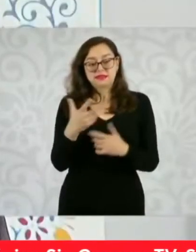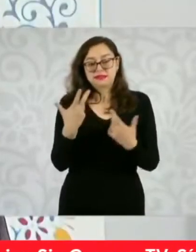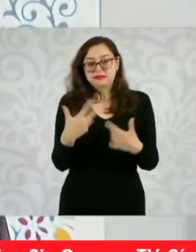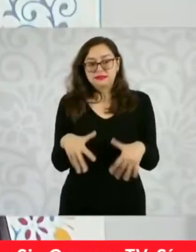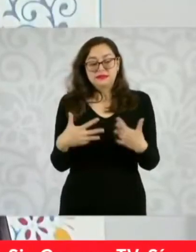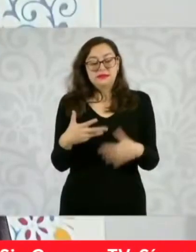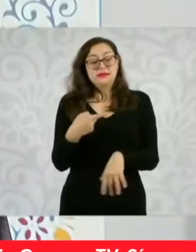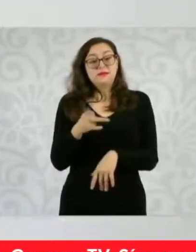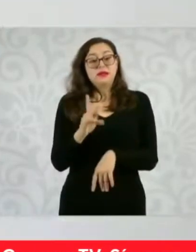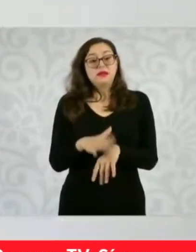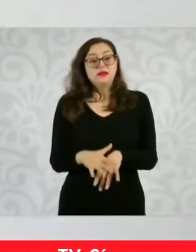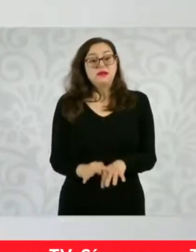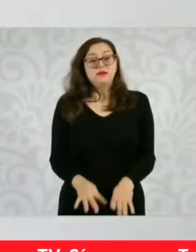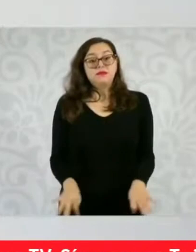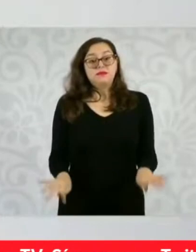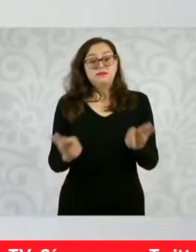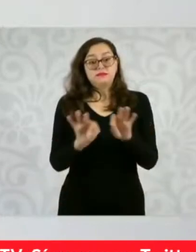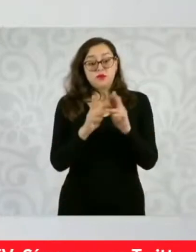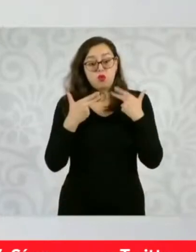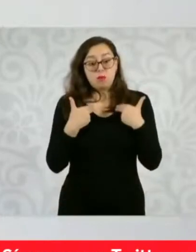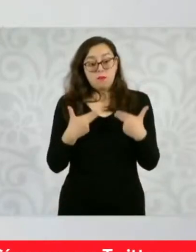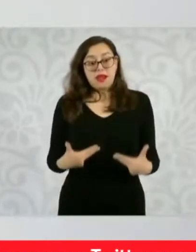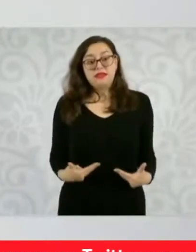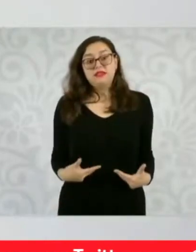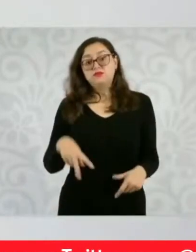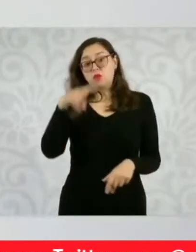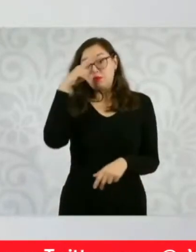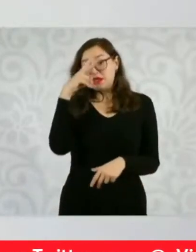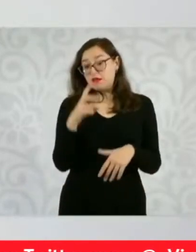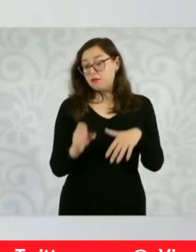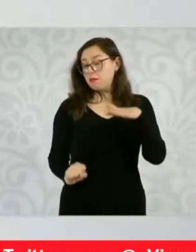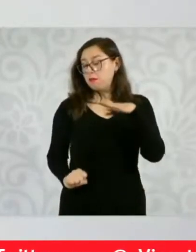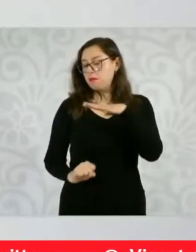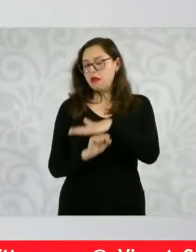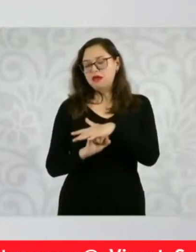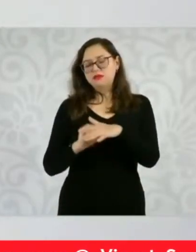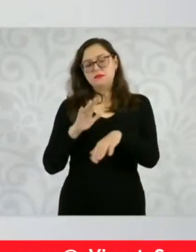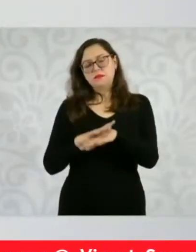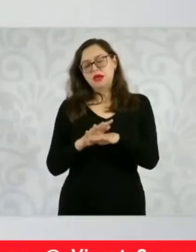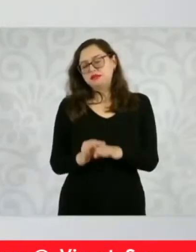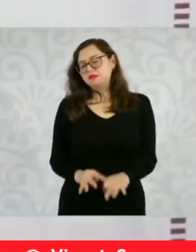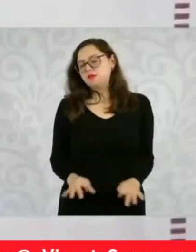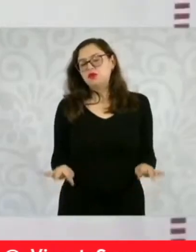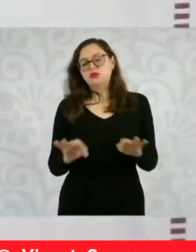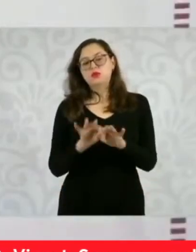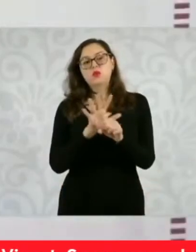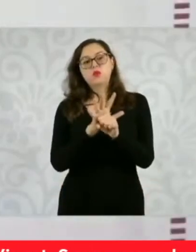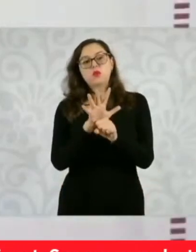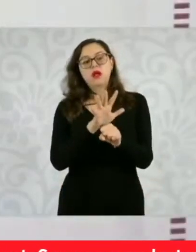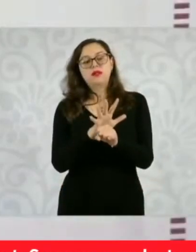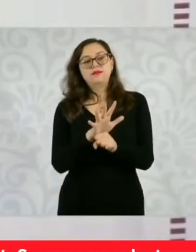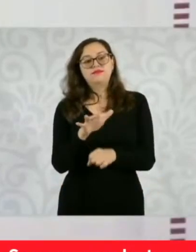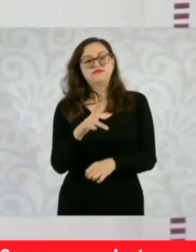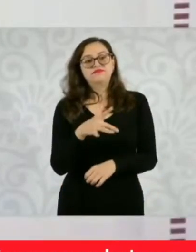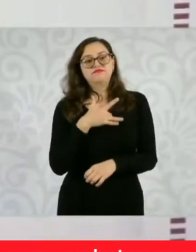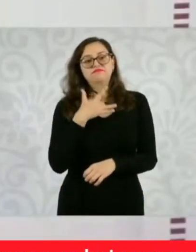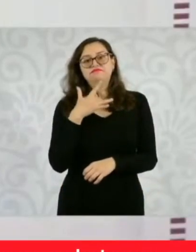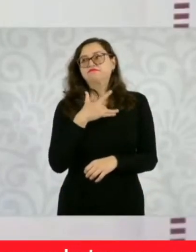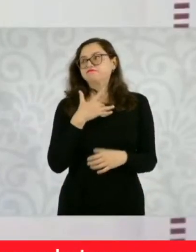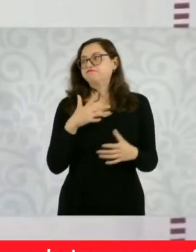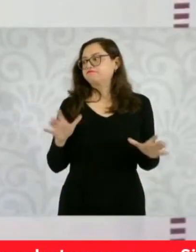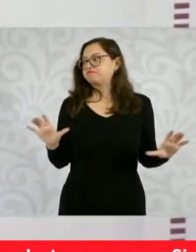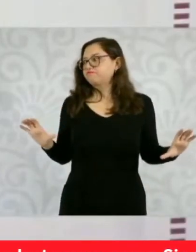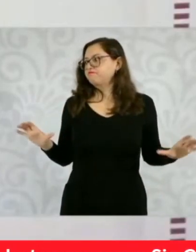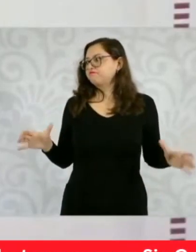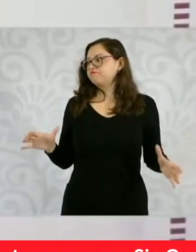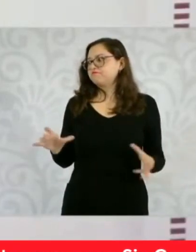el humanismo mexicano se finca en lo más íntimo y cotidiano del sentido comunitario y